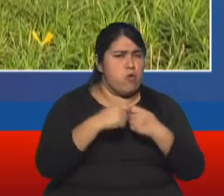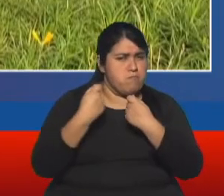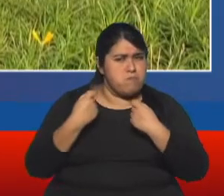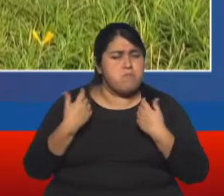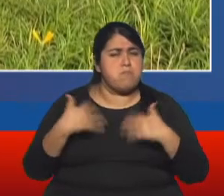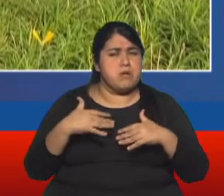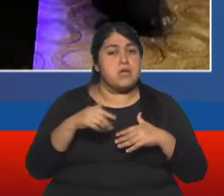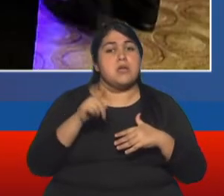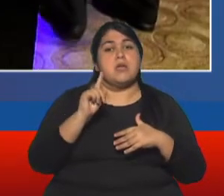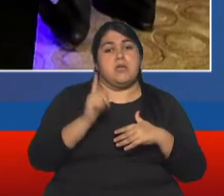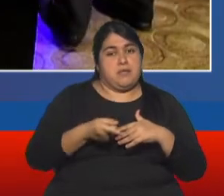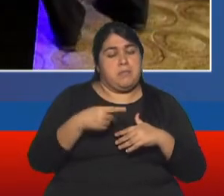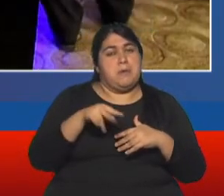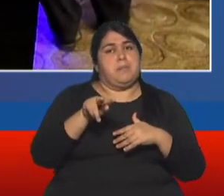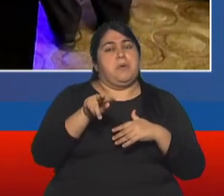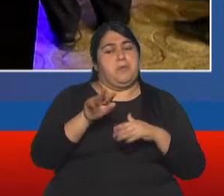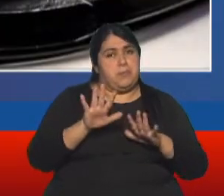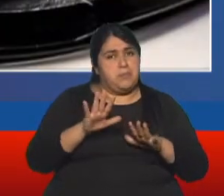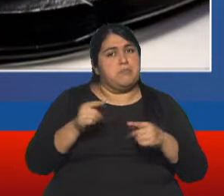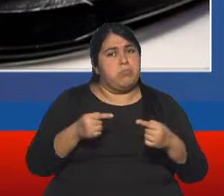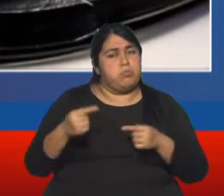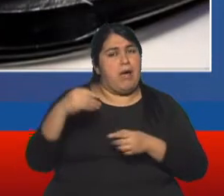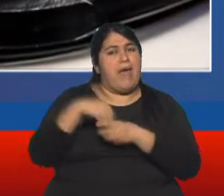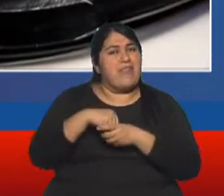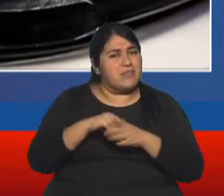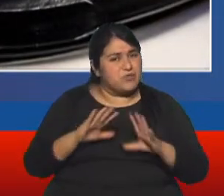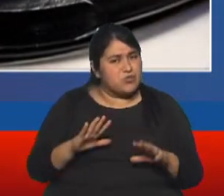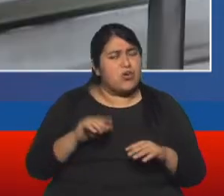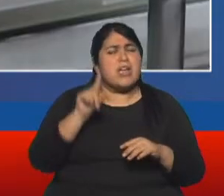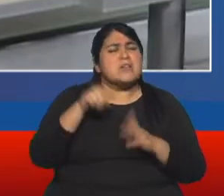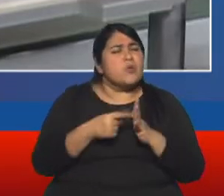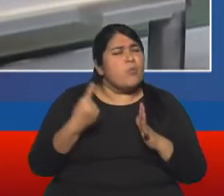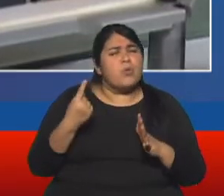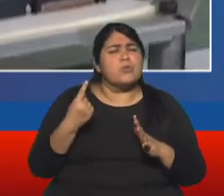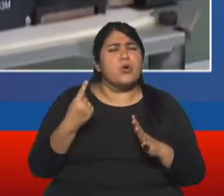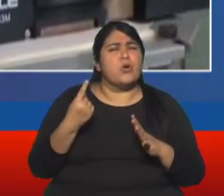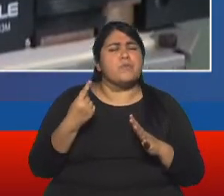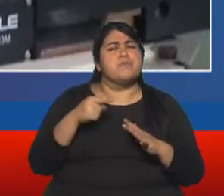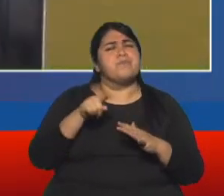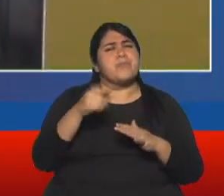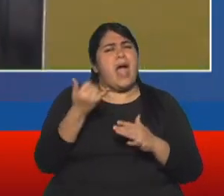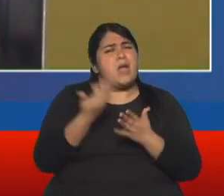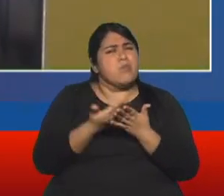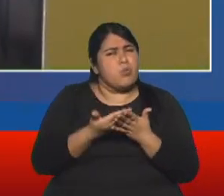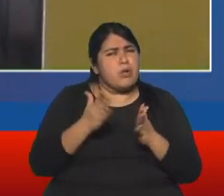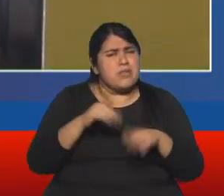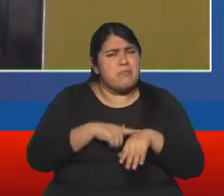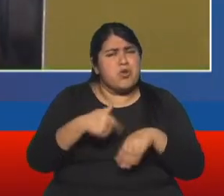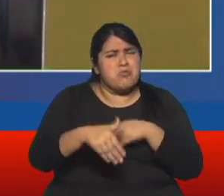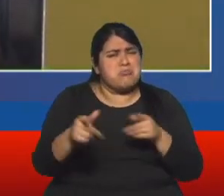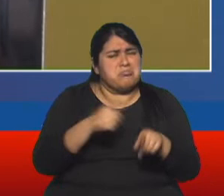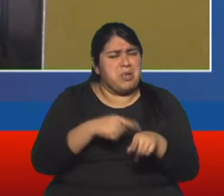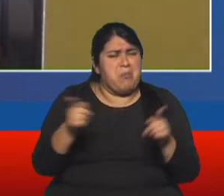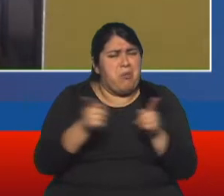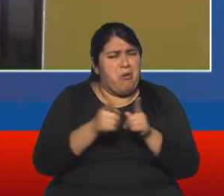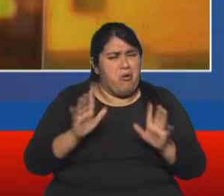generaron fuertes y complicadas tensiones internas. Ese yo creo que es un dilema que se plantea a mediano plazo. Y en términos de lo que